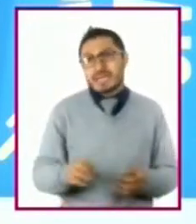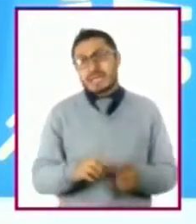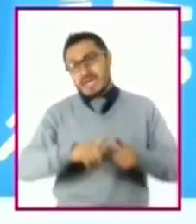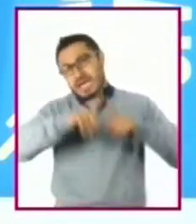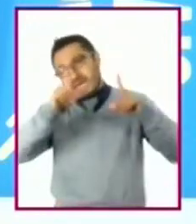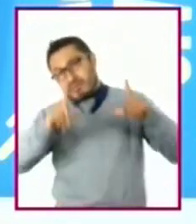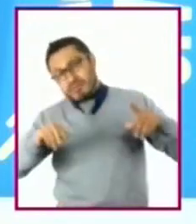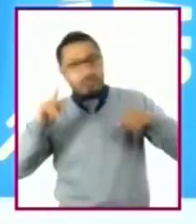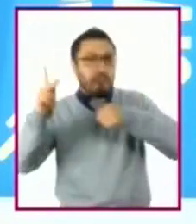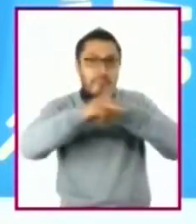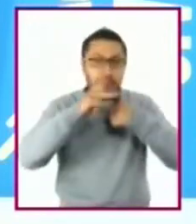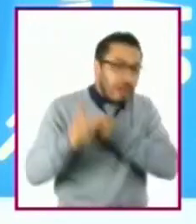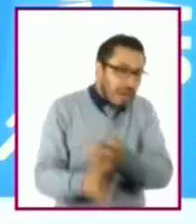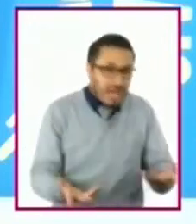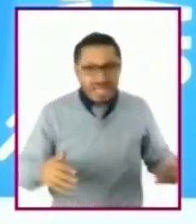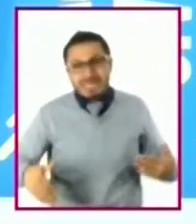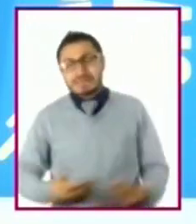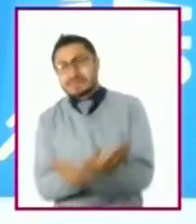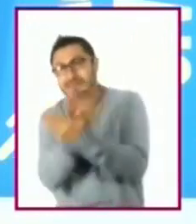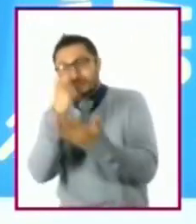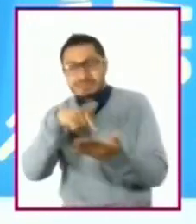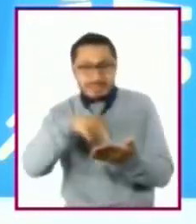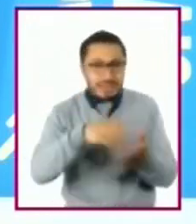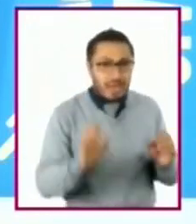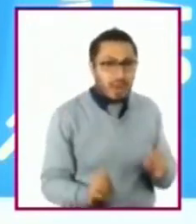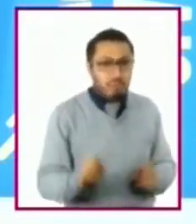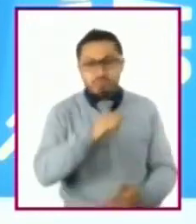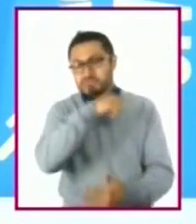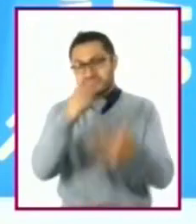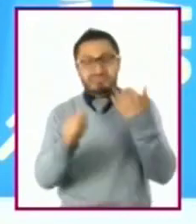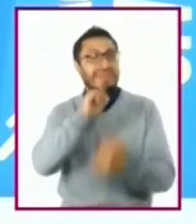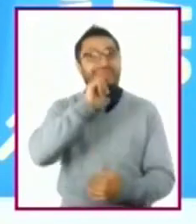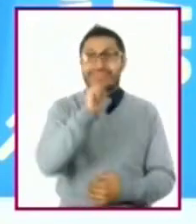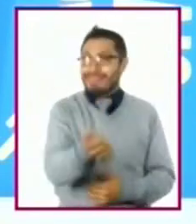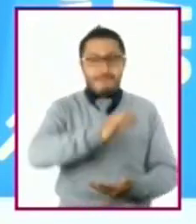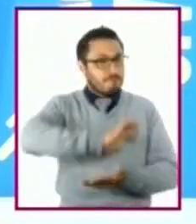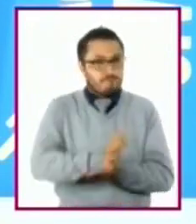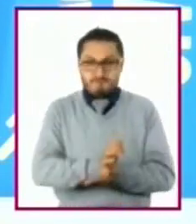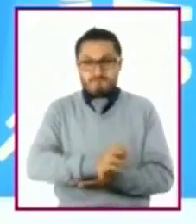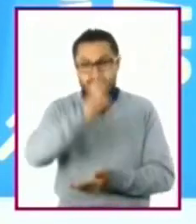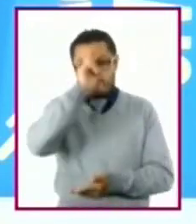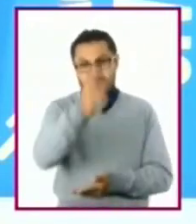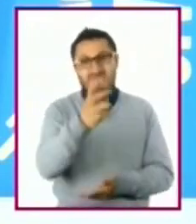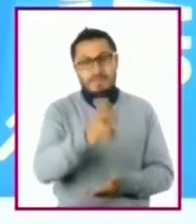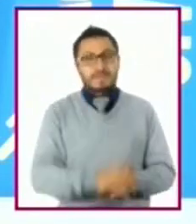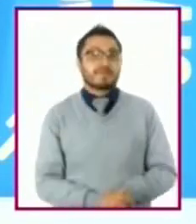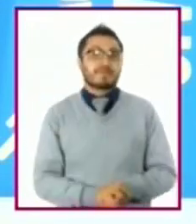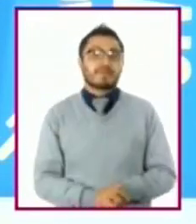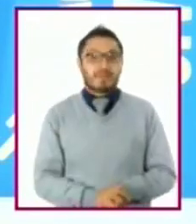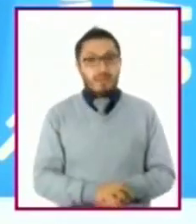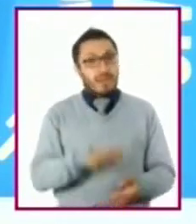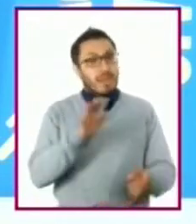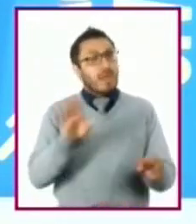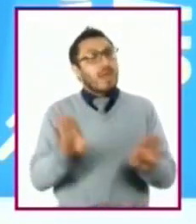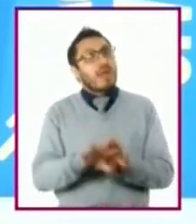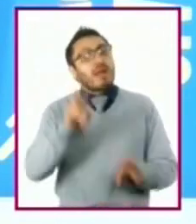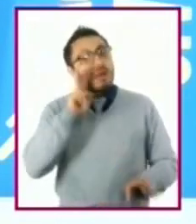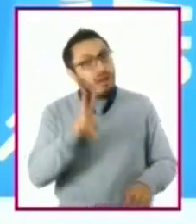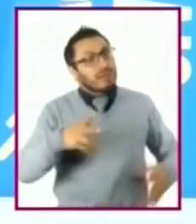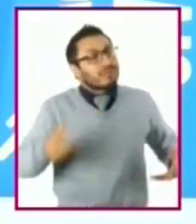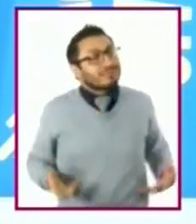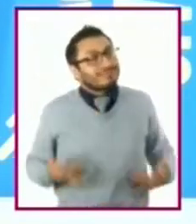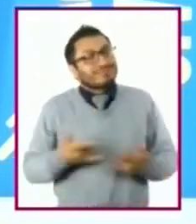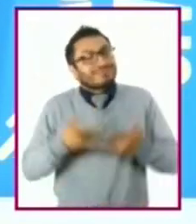posición económica, nacimiento o cualquier otra condición. ¿Qué te parecieron los antecedentes de las leyes y